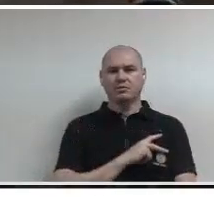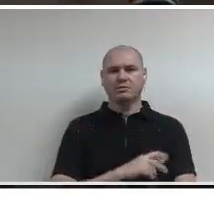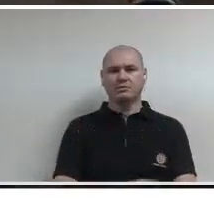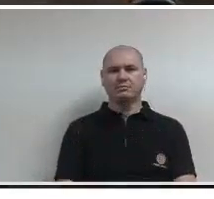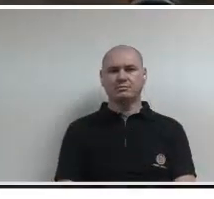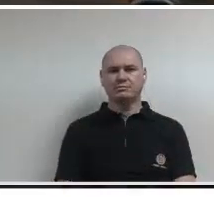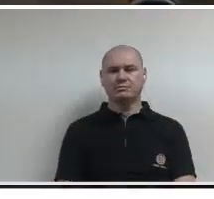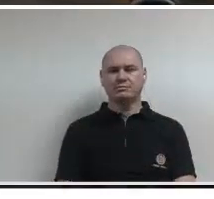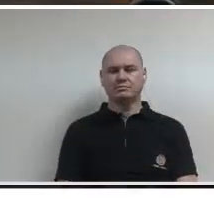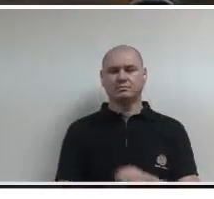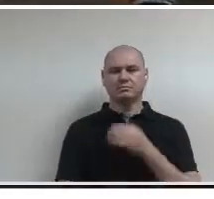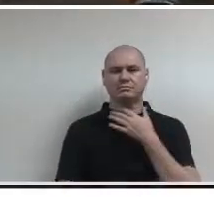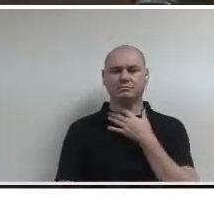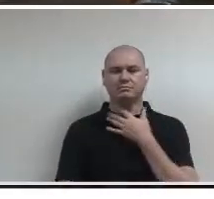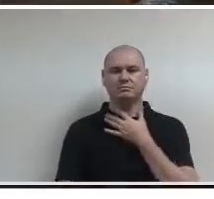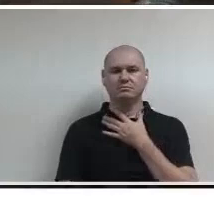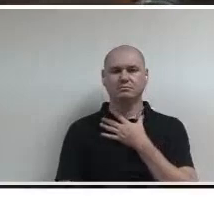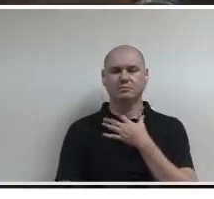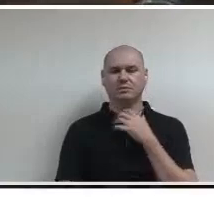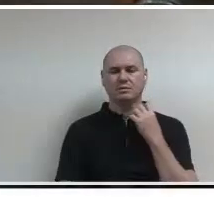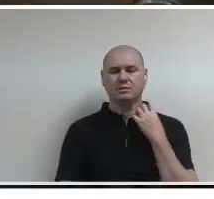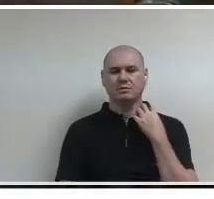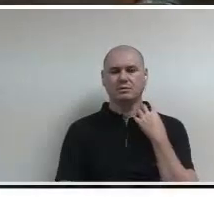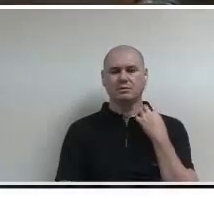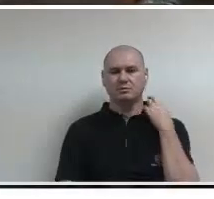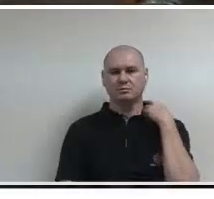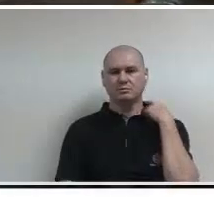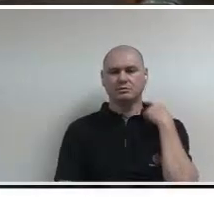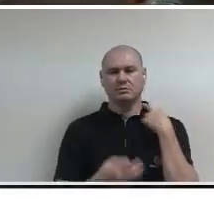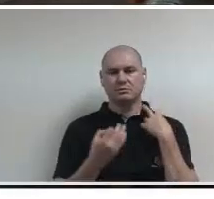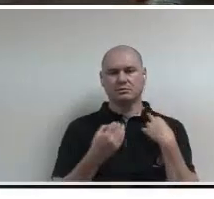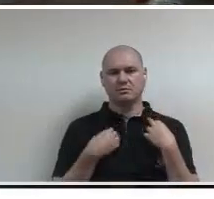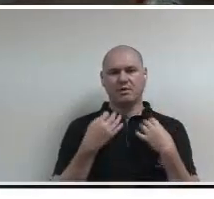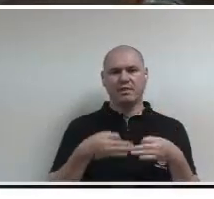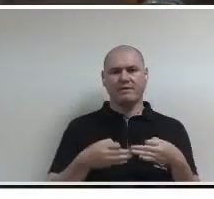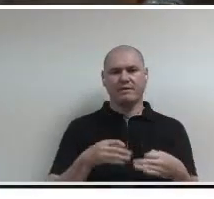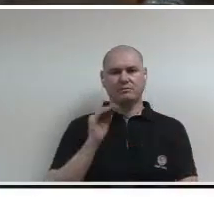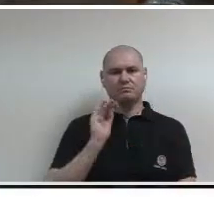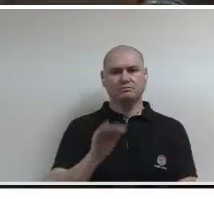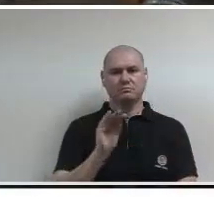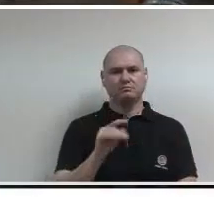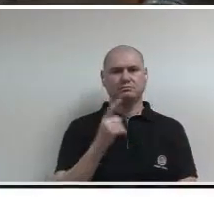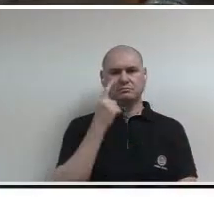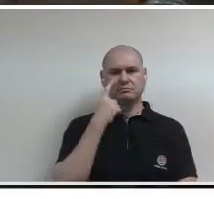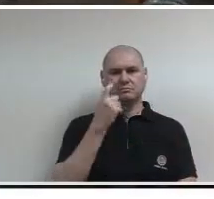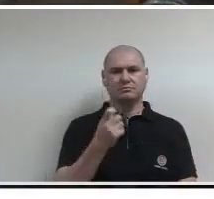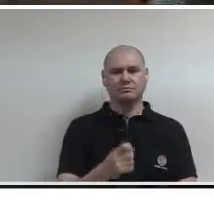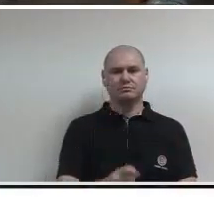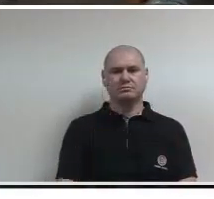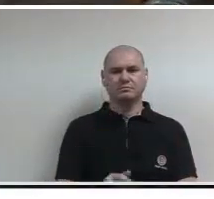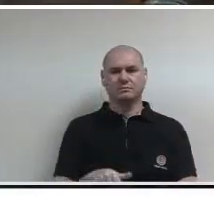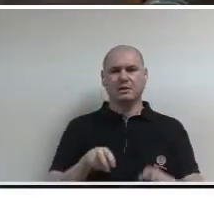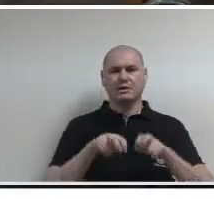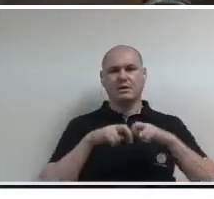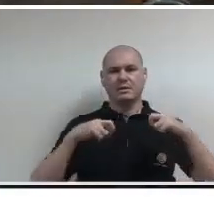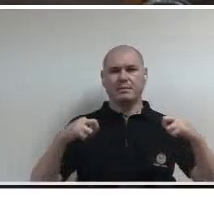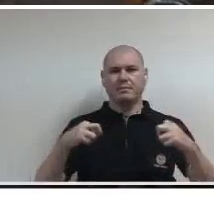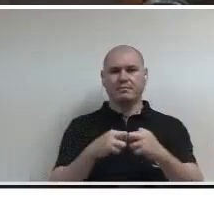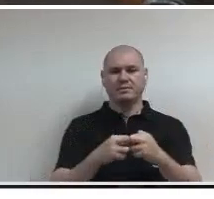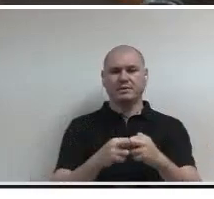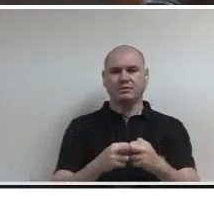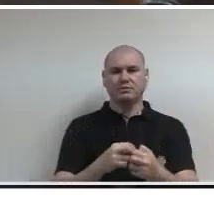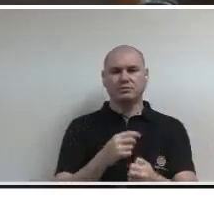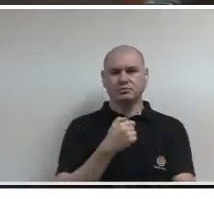apoyaba PTI PTI tabichao ombo guajea cuatía ja y por ahora ya inambitira y